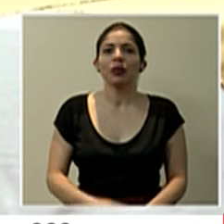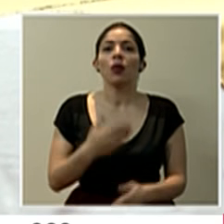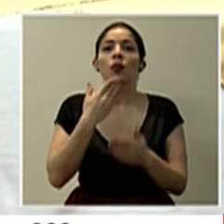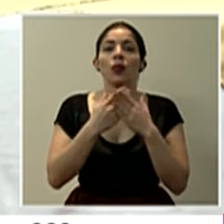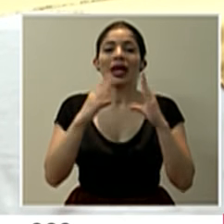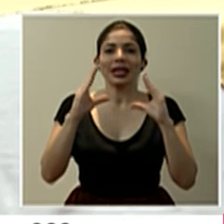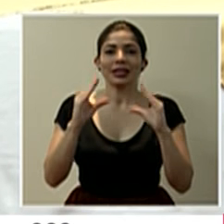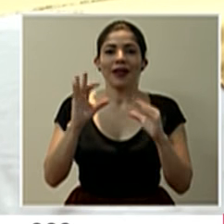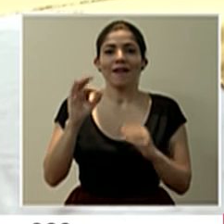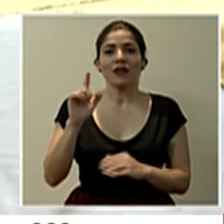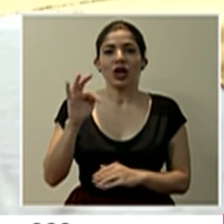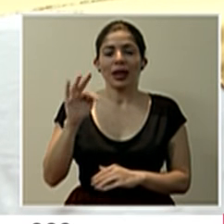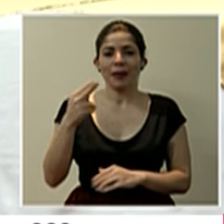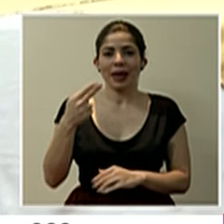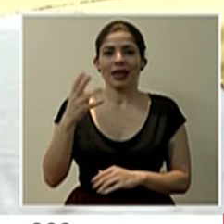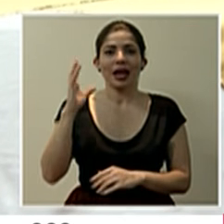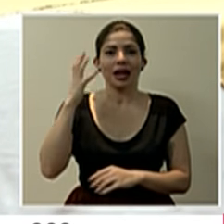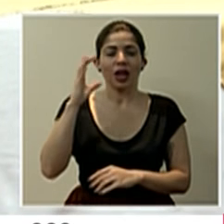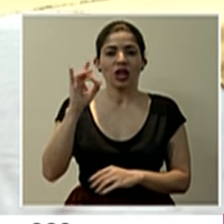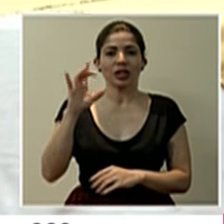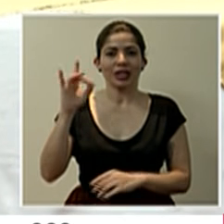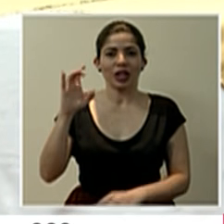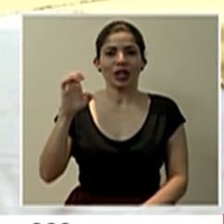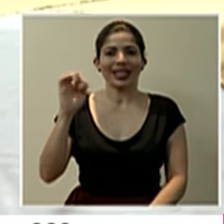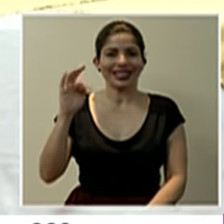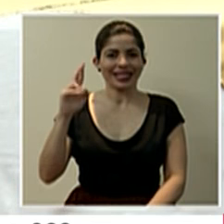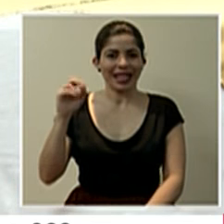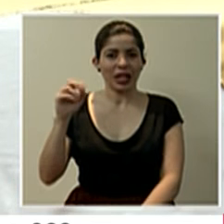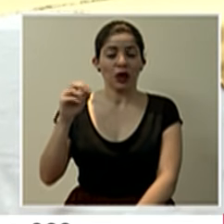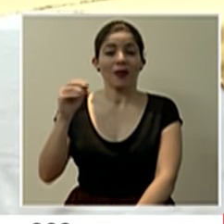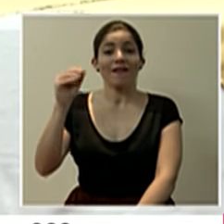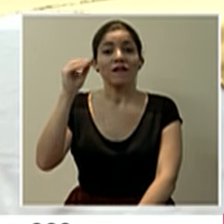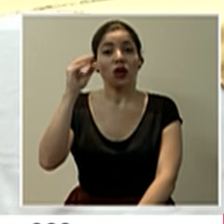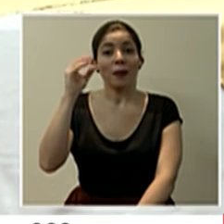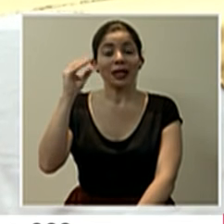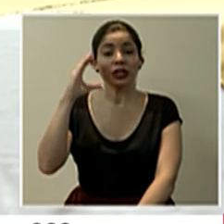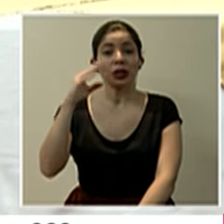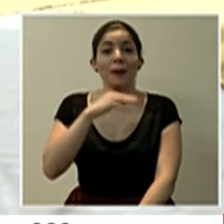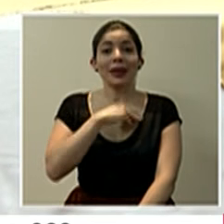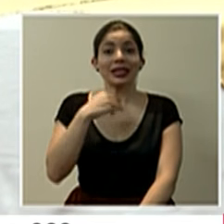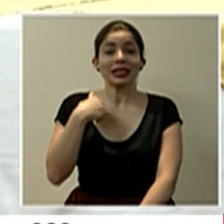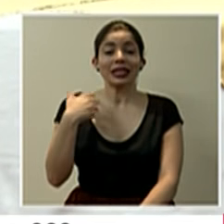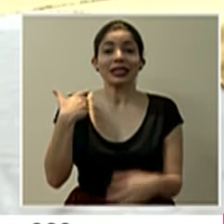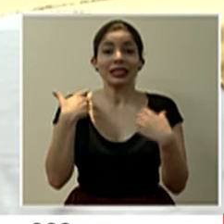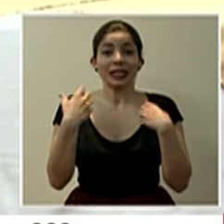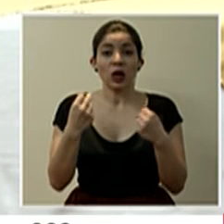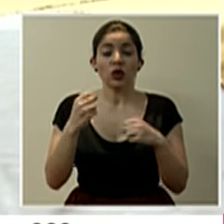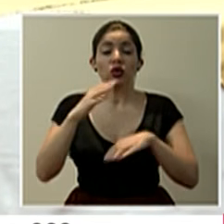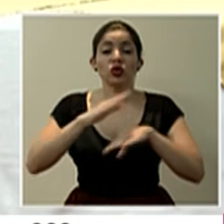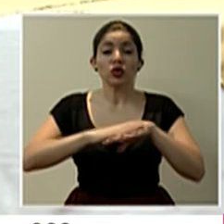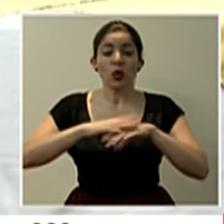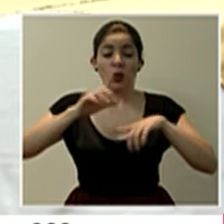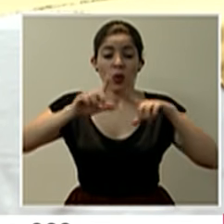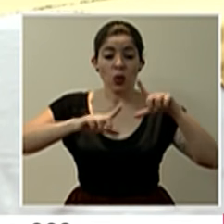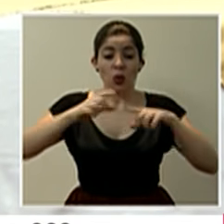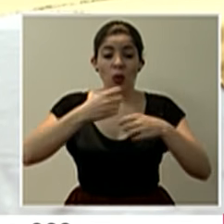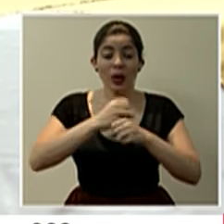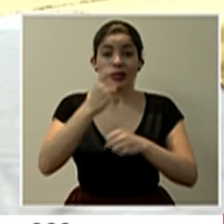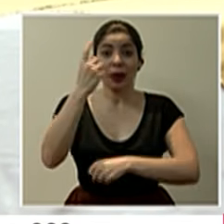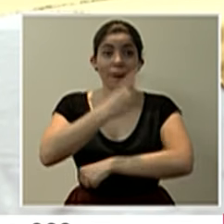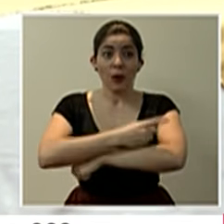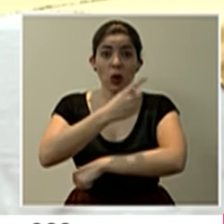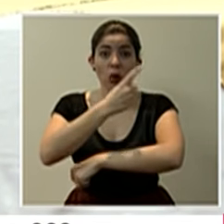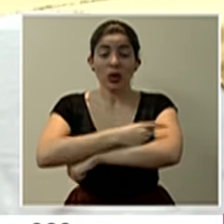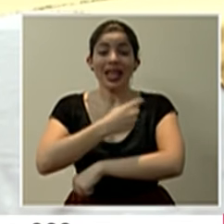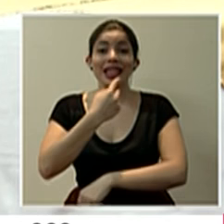tardes, Floribet González de Radio 88 Estéreo. De acuerdo con la información del Ministerio de Salud, respecto a las muestras que se procesan cada día, tenemos